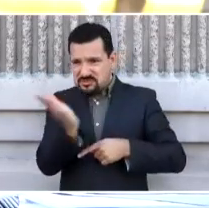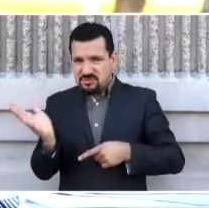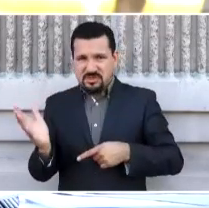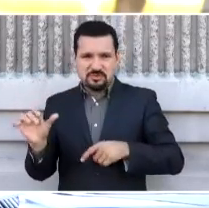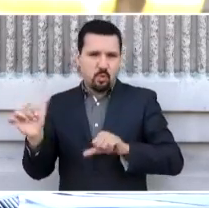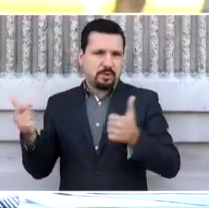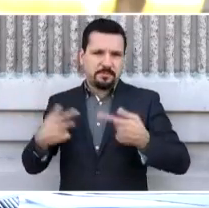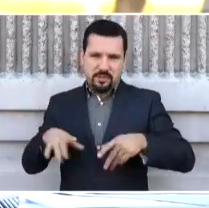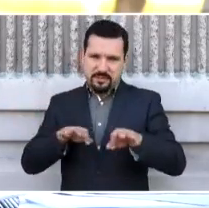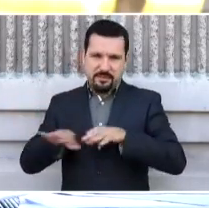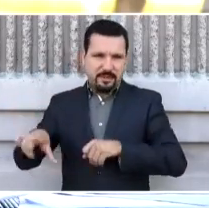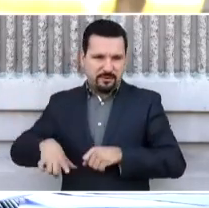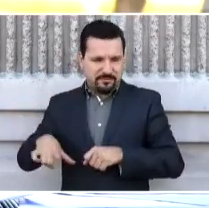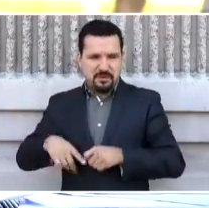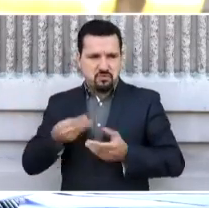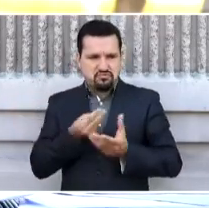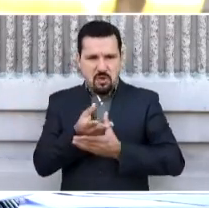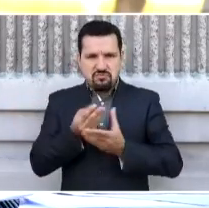más.